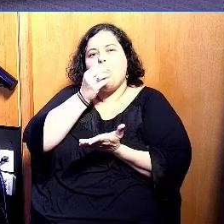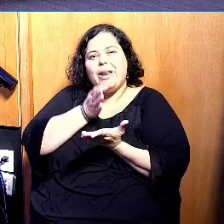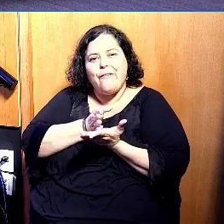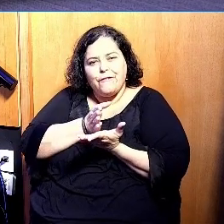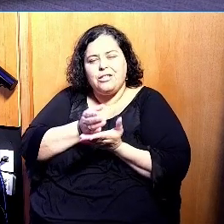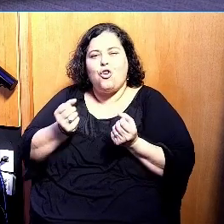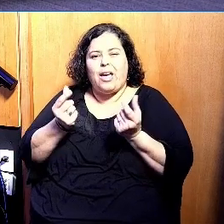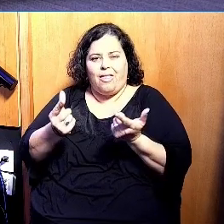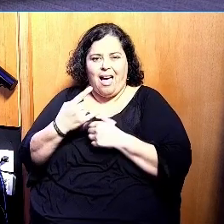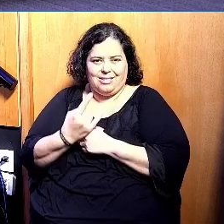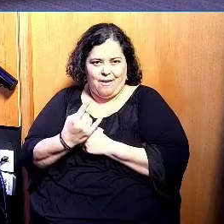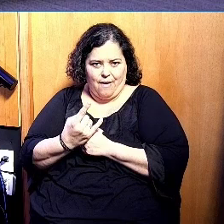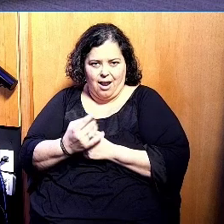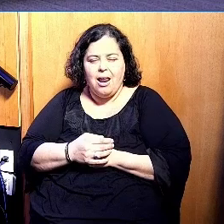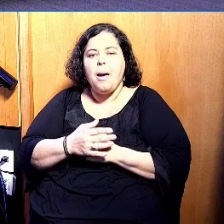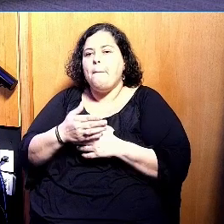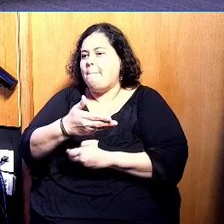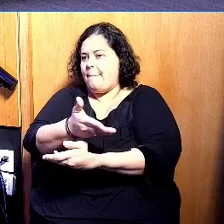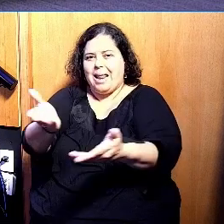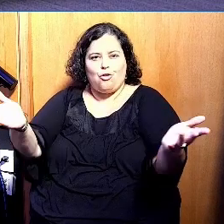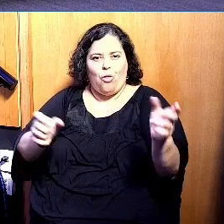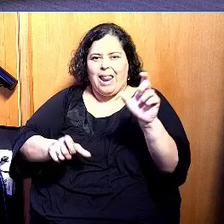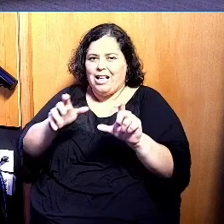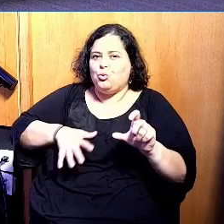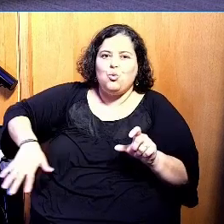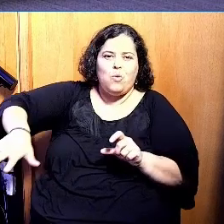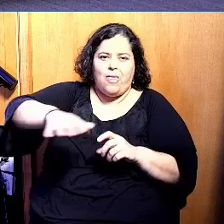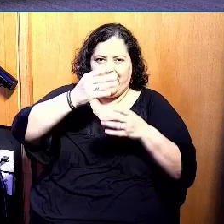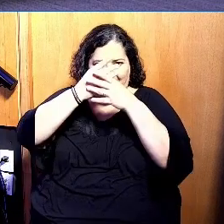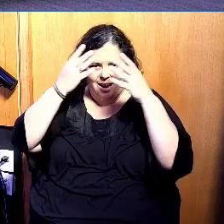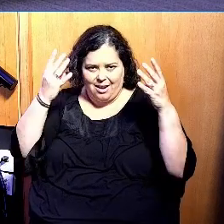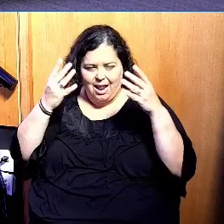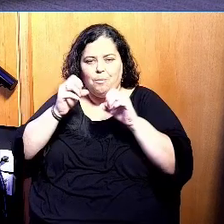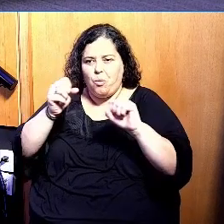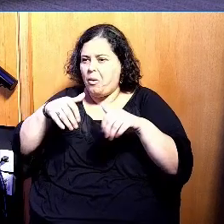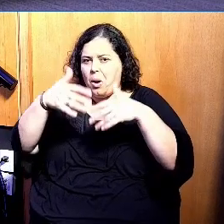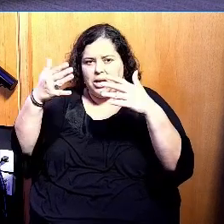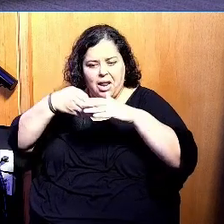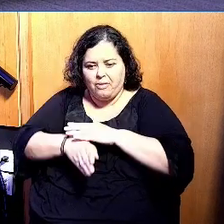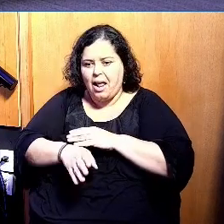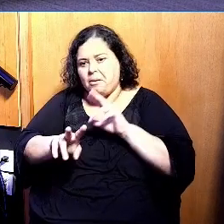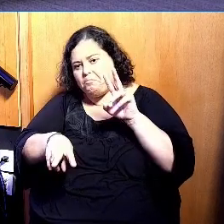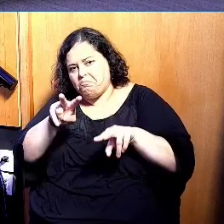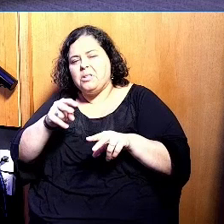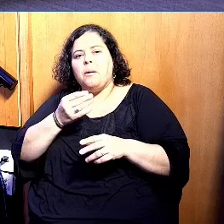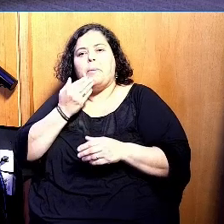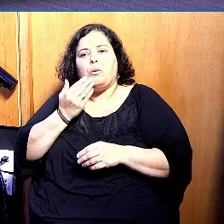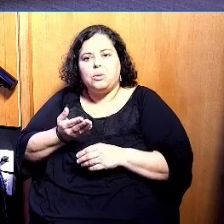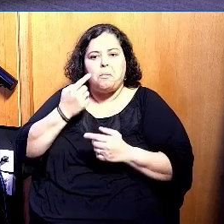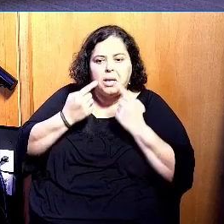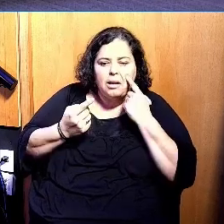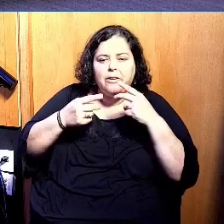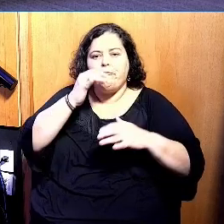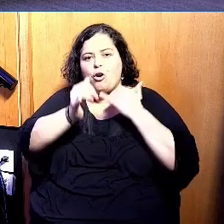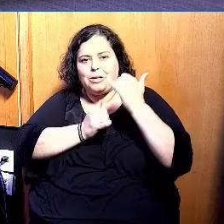brinda CEIBAL para la ciudadanía en general. Cualquiera puede ingresar y consultar información. Está en constante